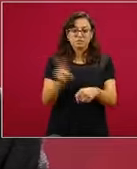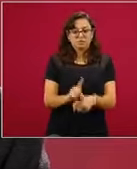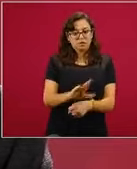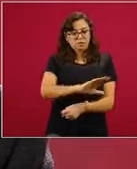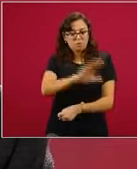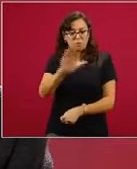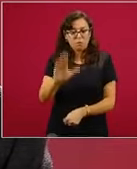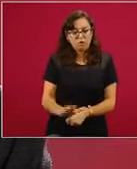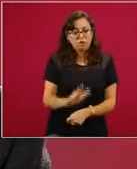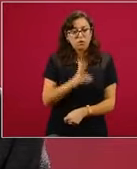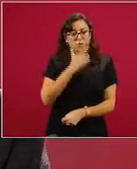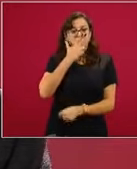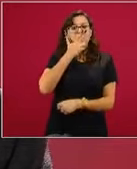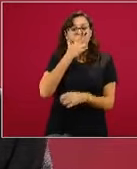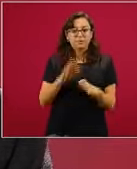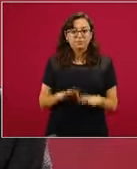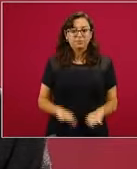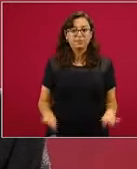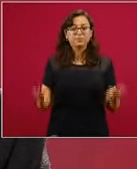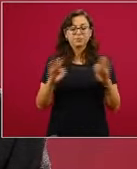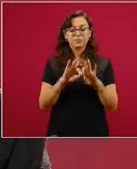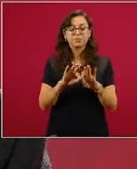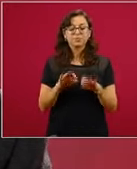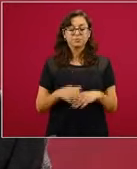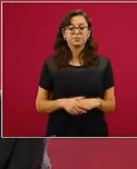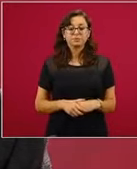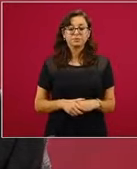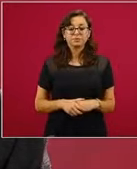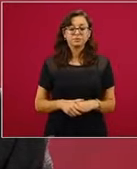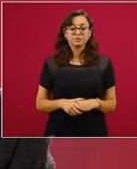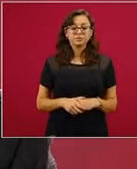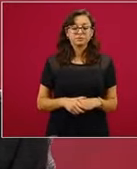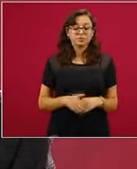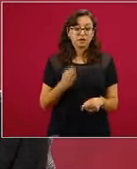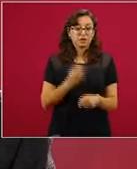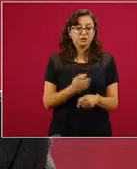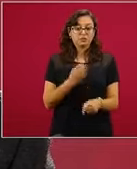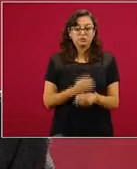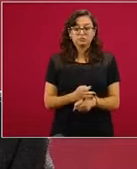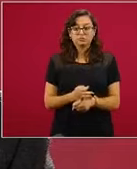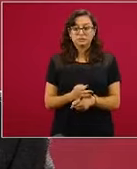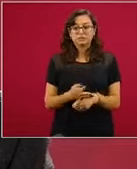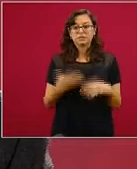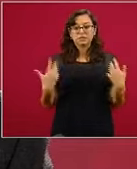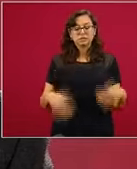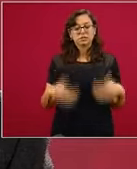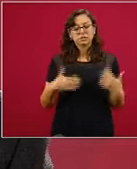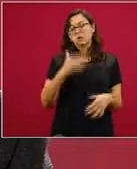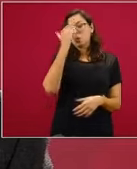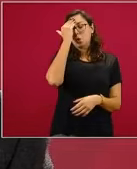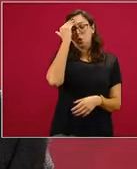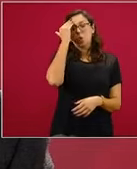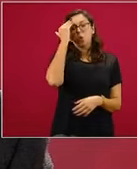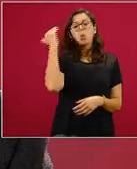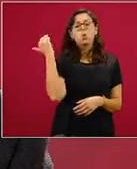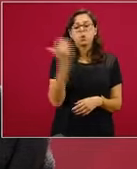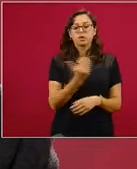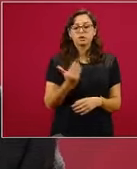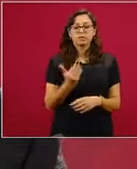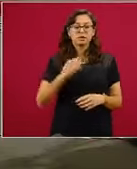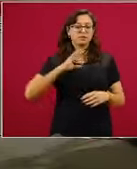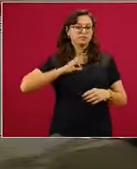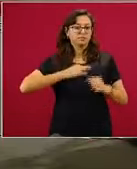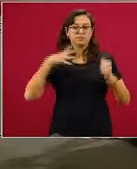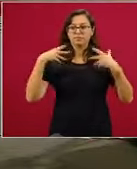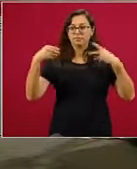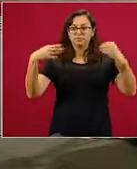Muertos. No sería de extrañar que además, en medio de esta situación tan adversa que hemos tenido en México y